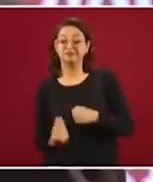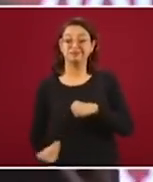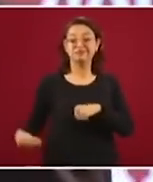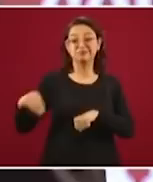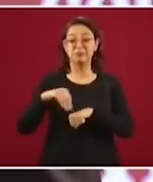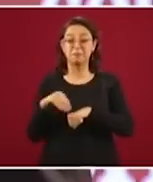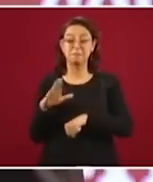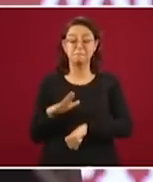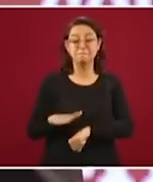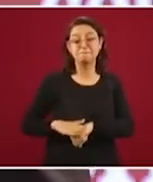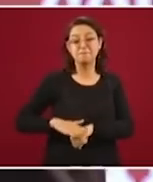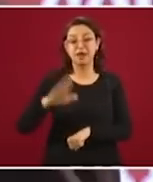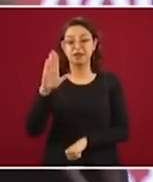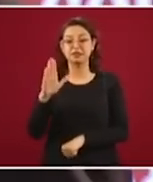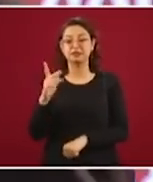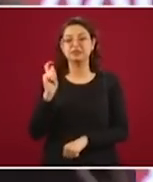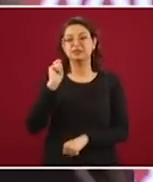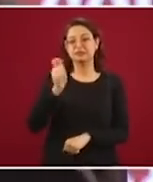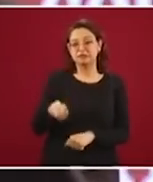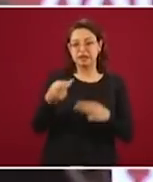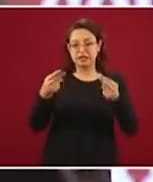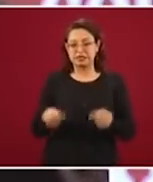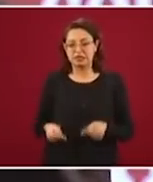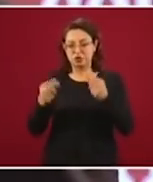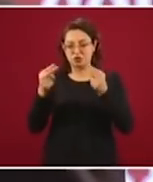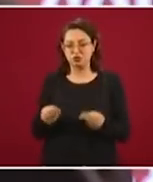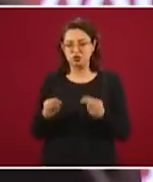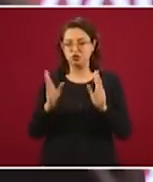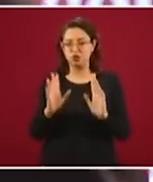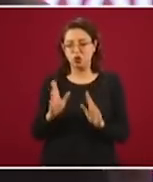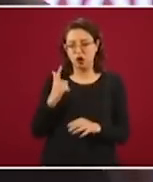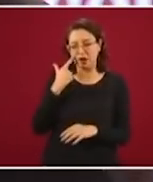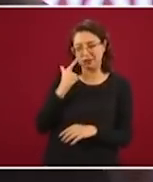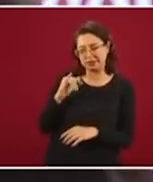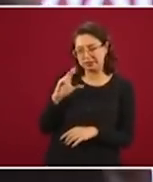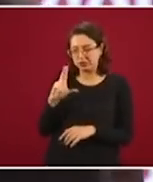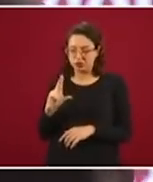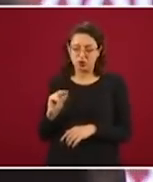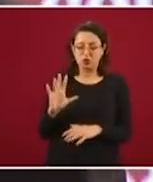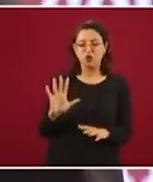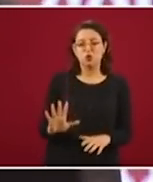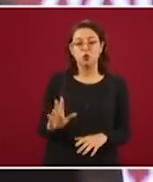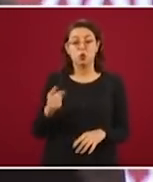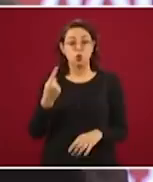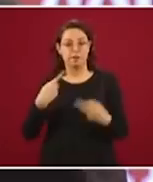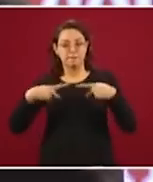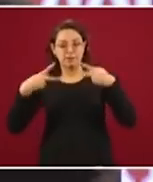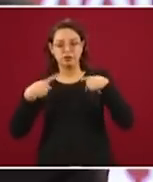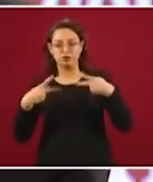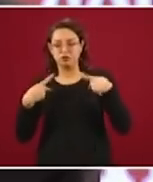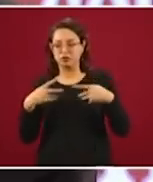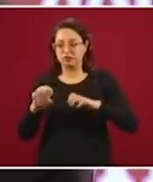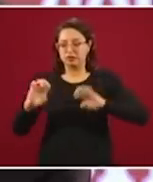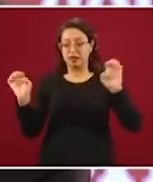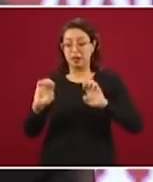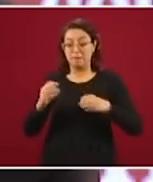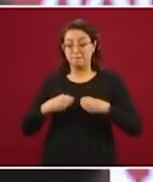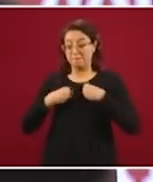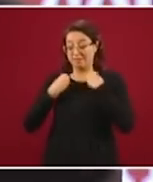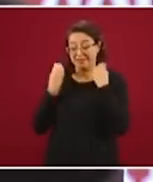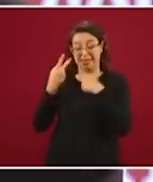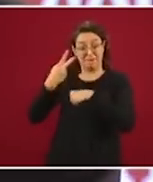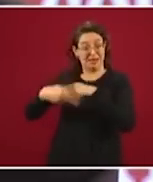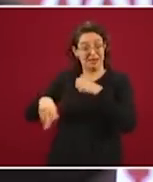con la especulación comercial. Una persona que está sufriendo una situación de urgencia y se juega la vida o la